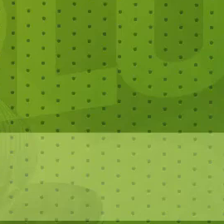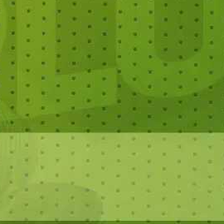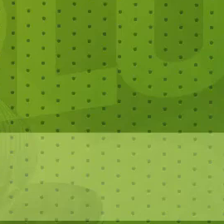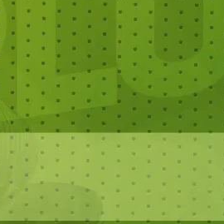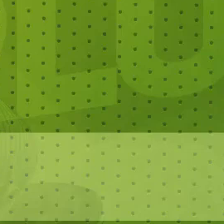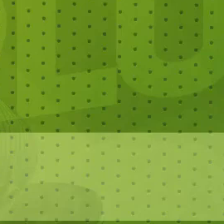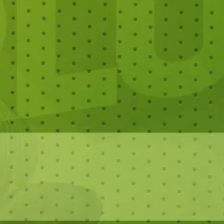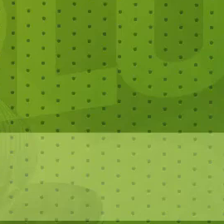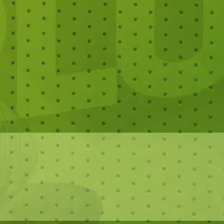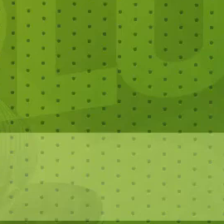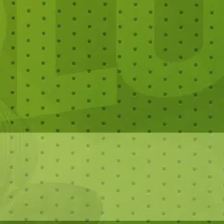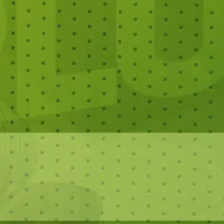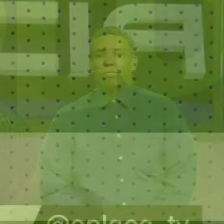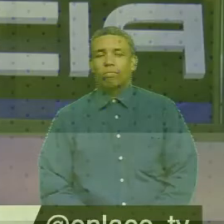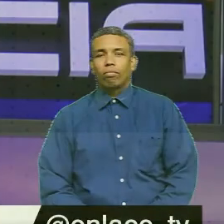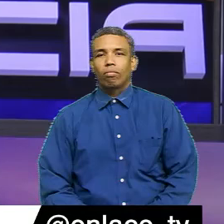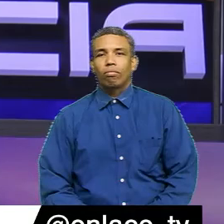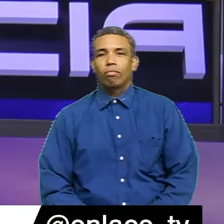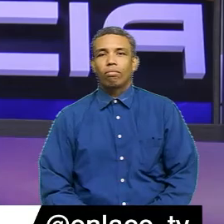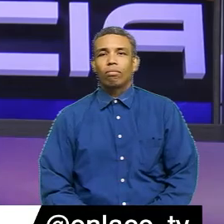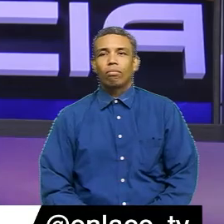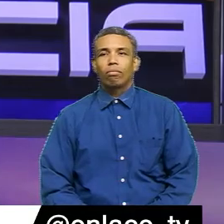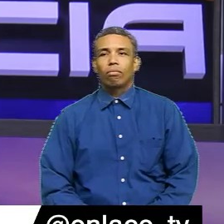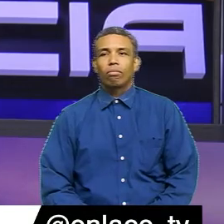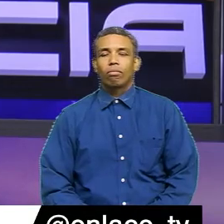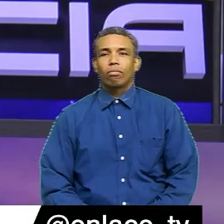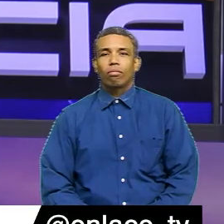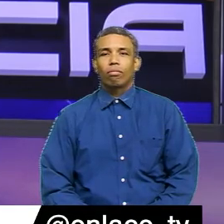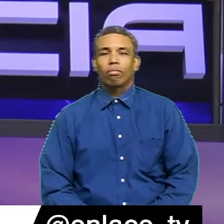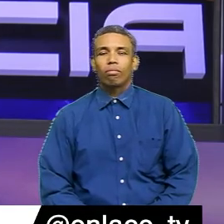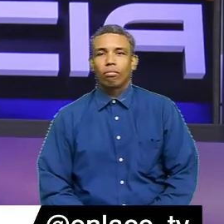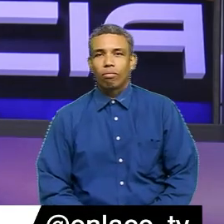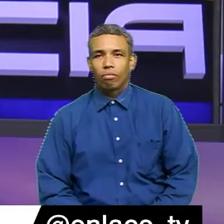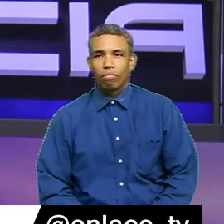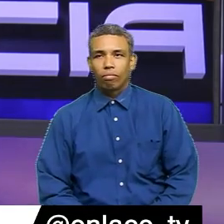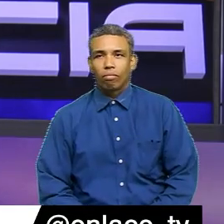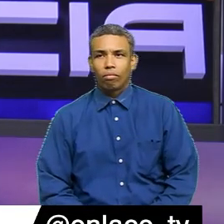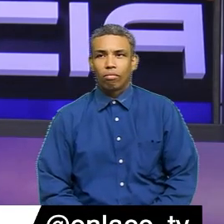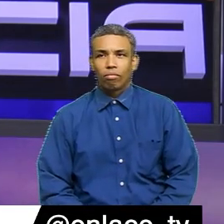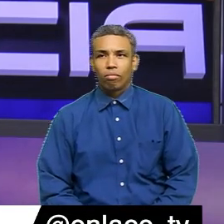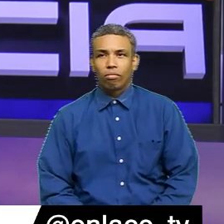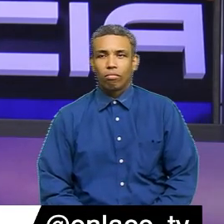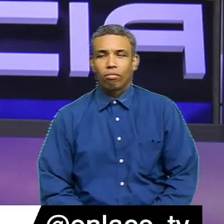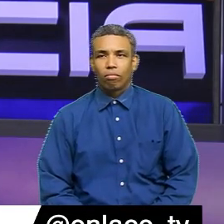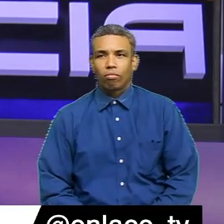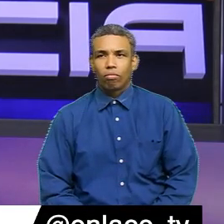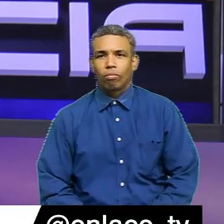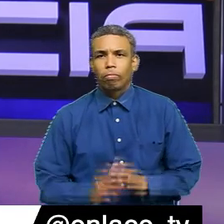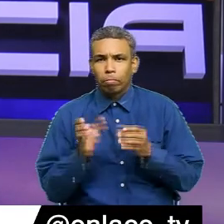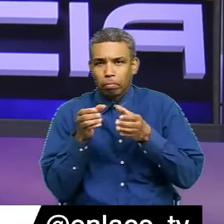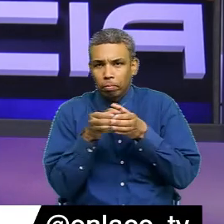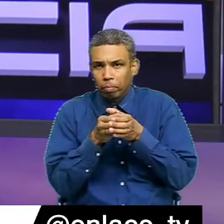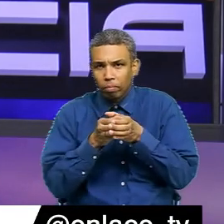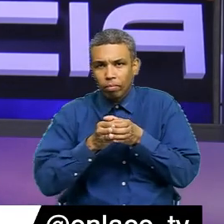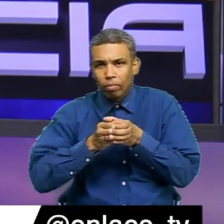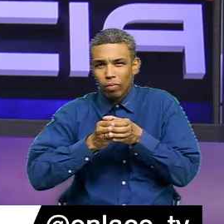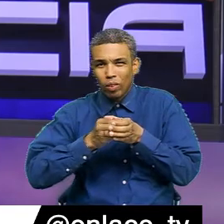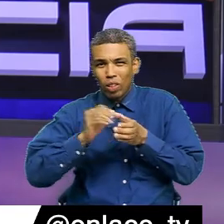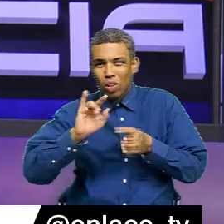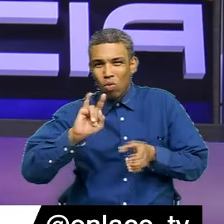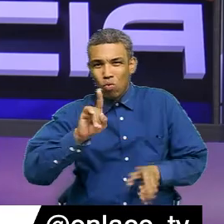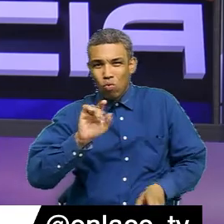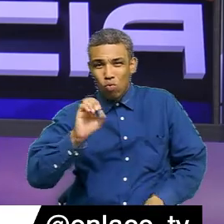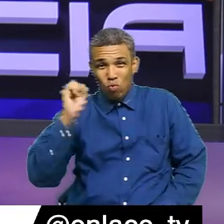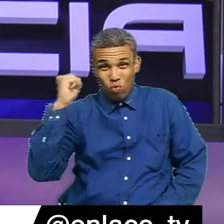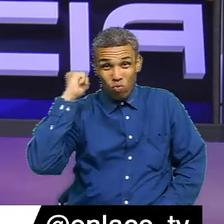622-4724, Instituto Antonio Nariño. Y quedó en libertad el dirigente de la Unión Sindical Obrera USO, Moisés Barón, luego de una audiencia en